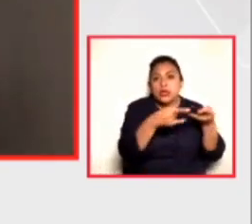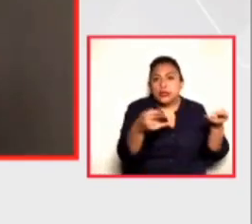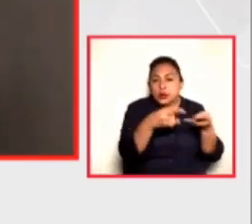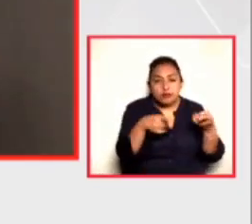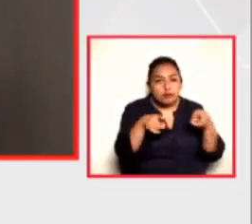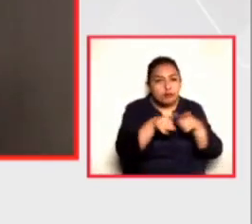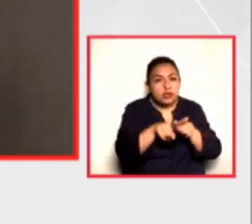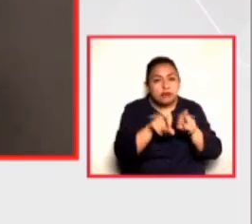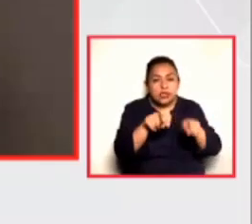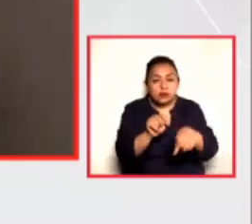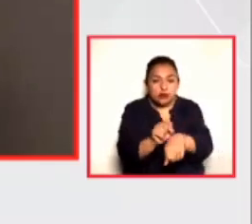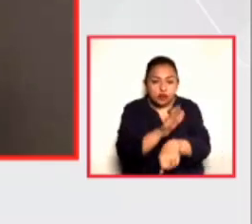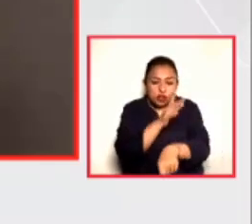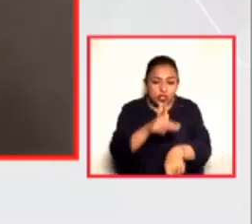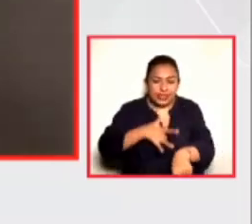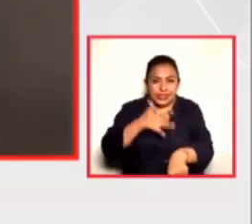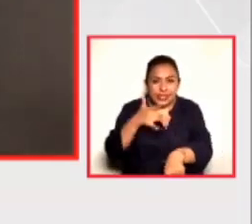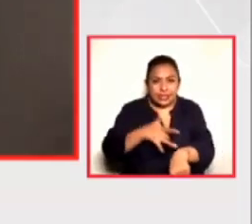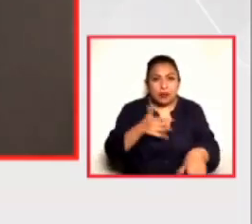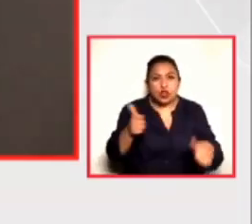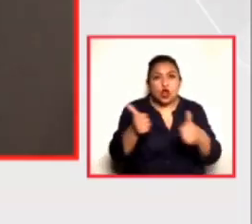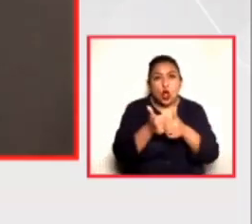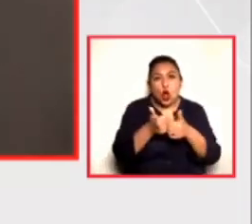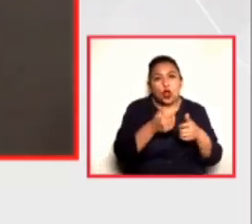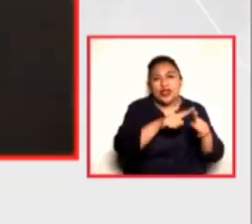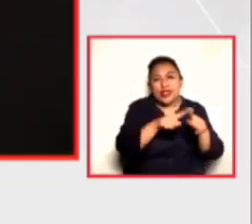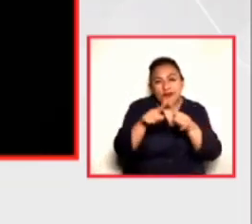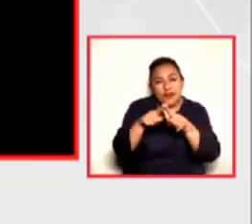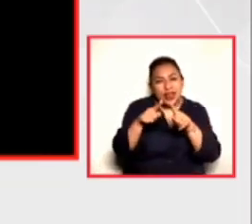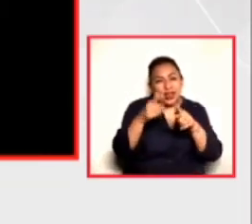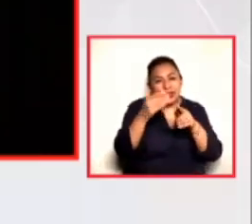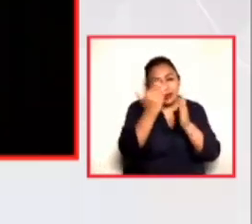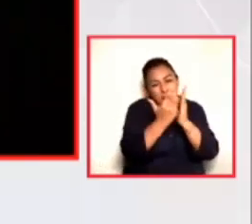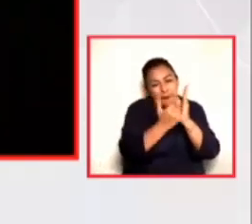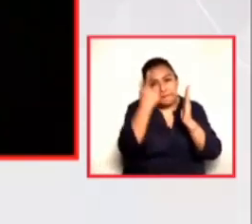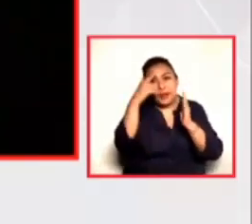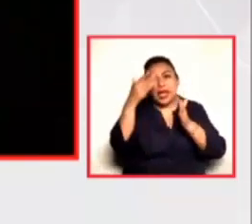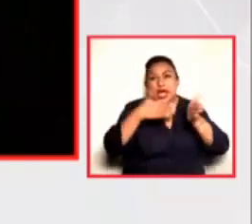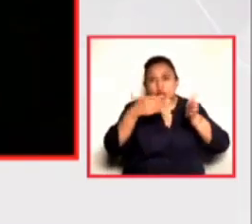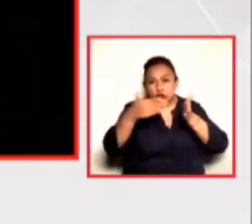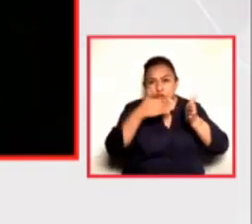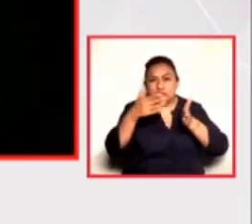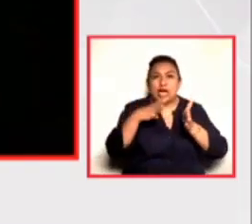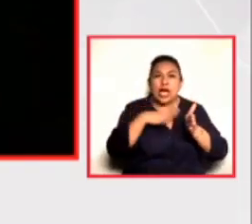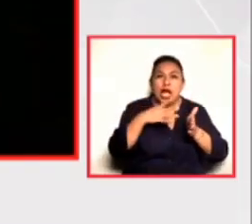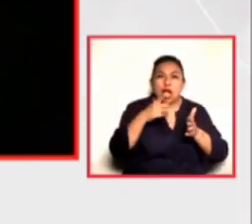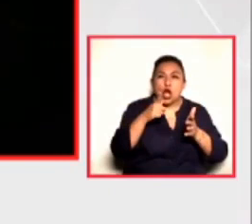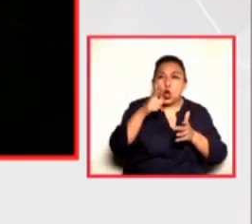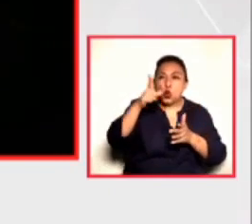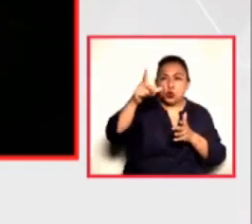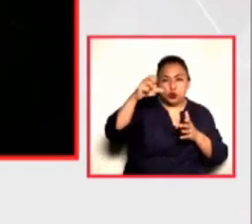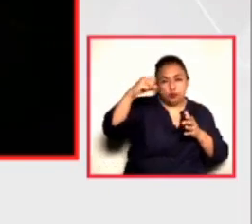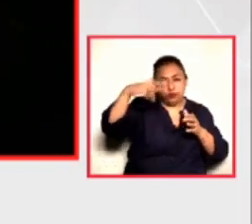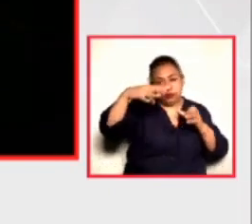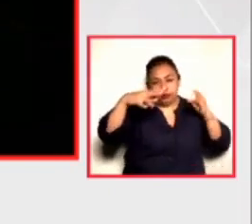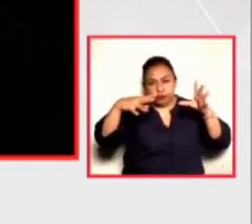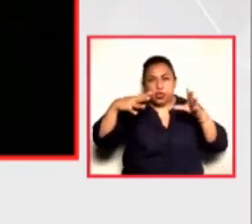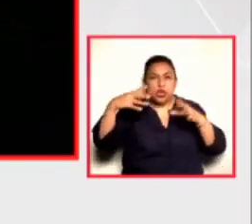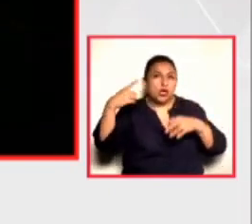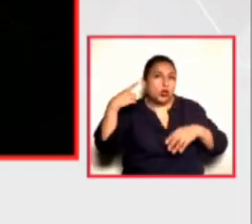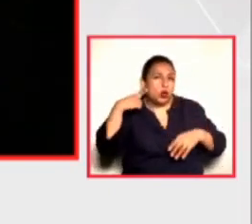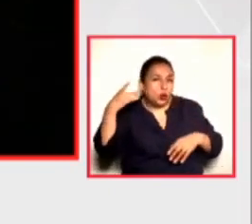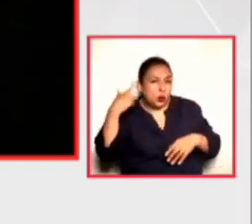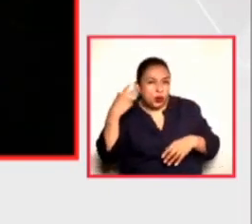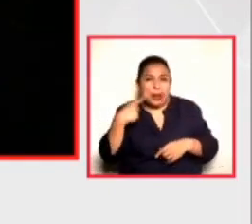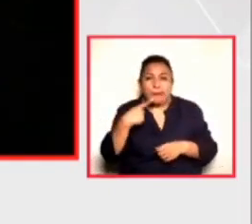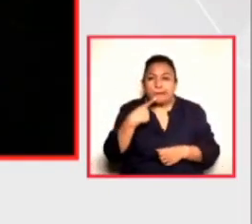emociones y sensaciones con los ingredientes de cocina. Mediante juegos de luz y sombra, sonidos y sabores, el montaje revelará la